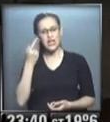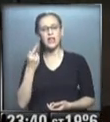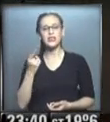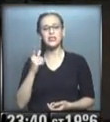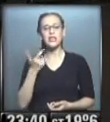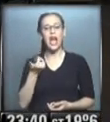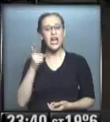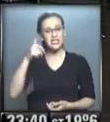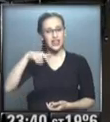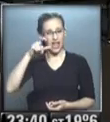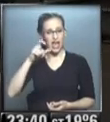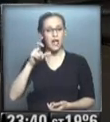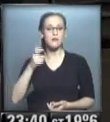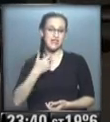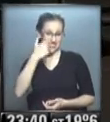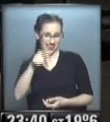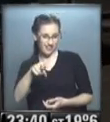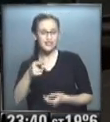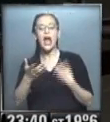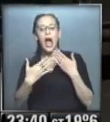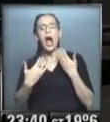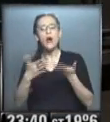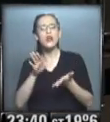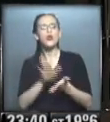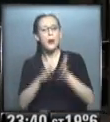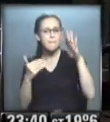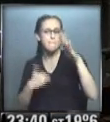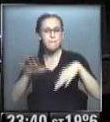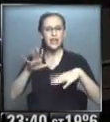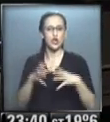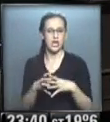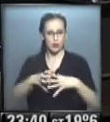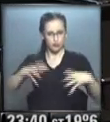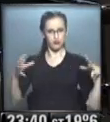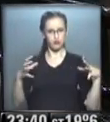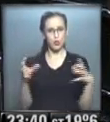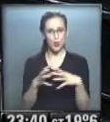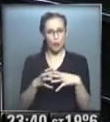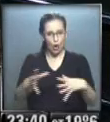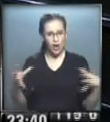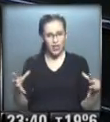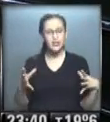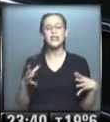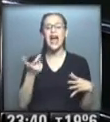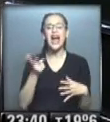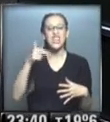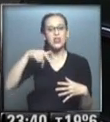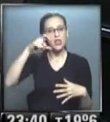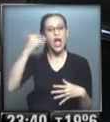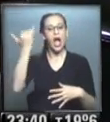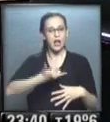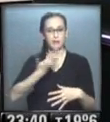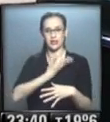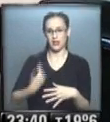Allende resalta la cuestión de las mayorías, siendo que Allende justamente llega al poder como presidente, pero no